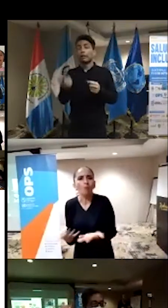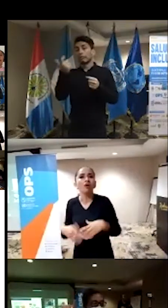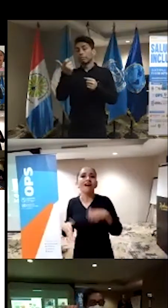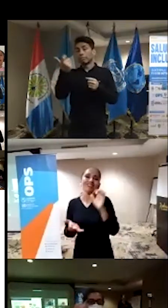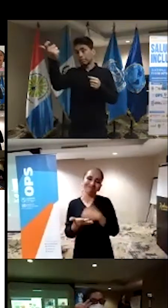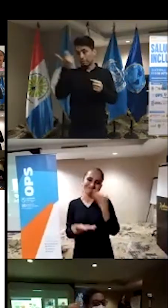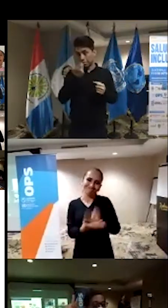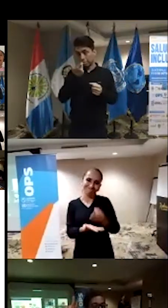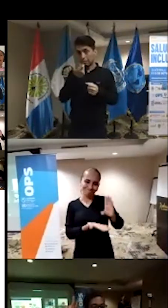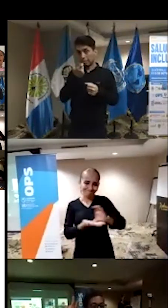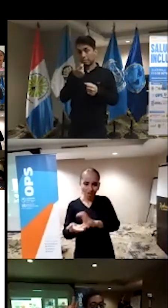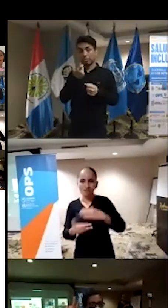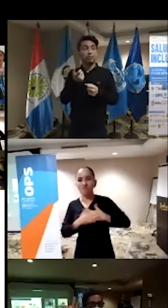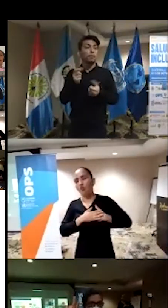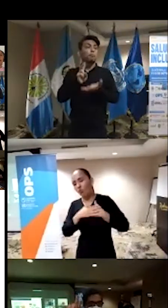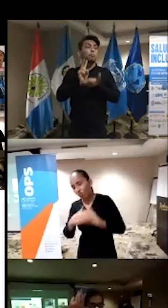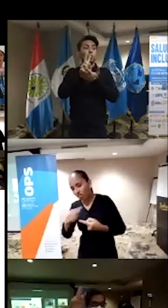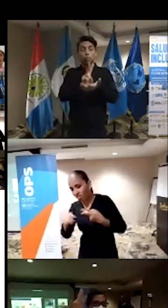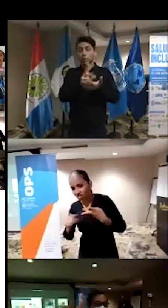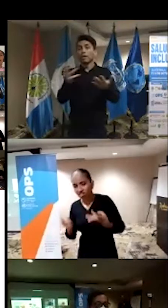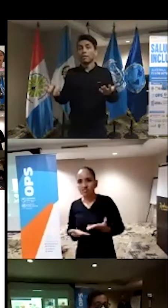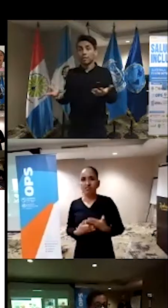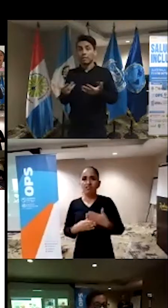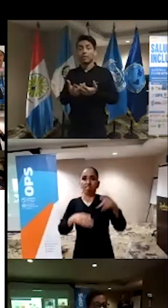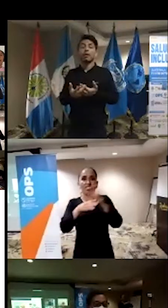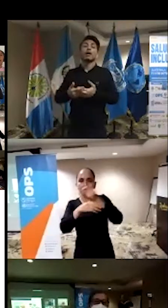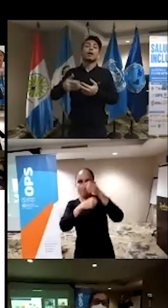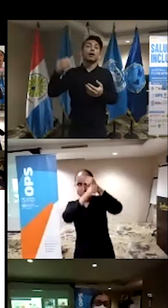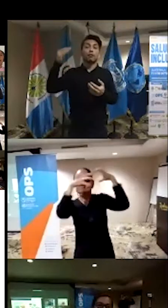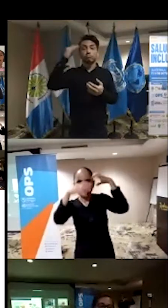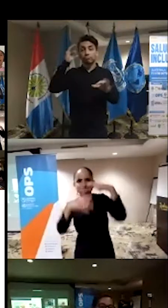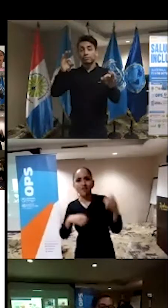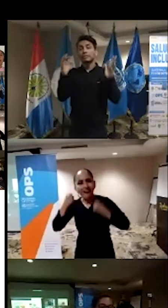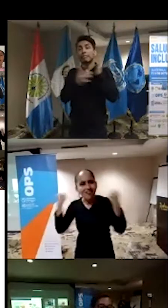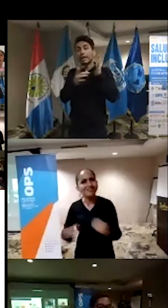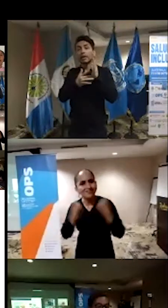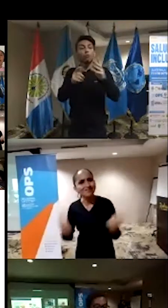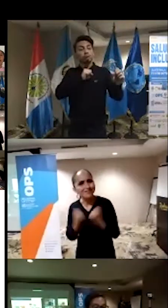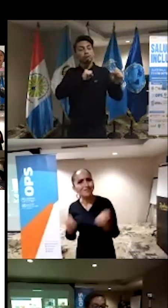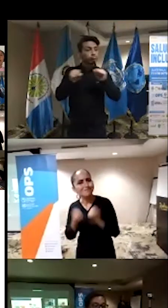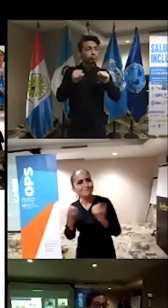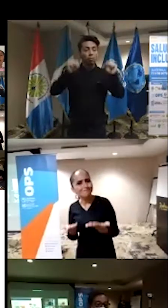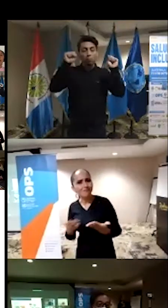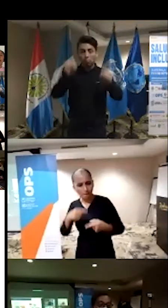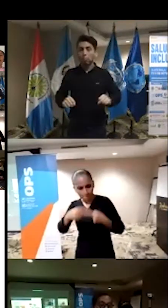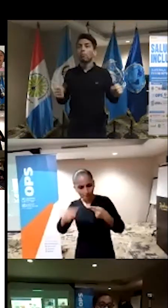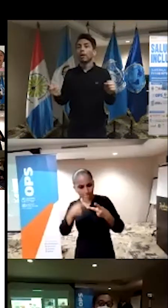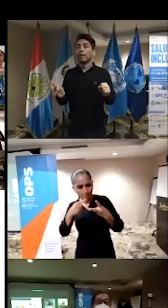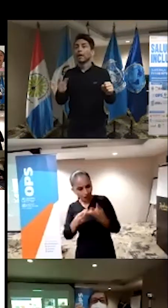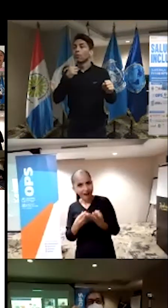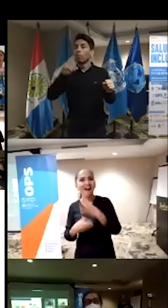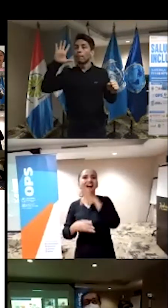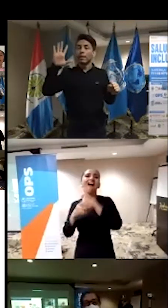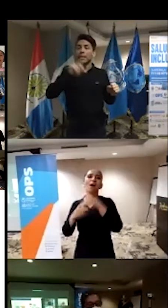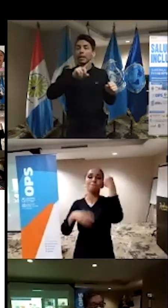financiamiento, voluntad, capacidad técnica y acciones que de veras permitan el cumplimiento de